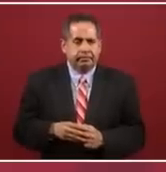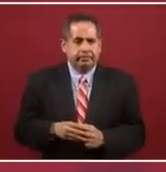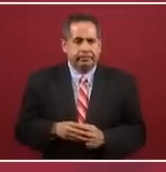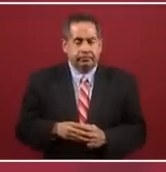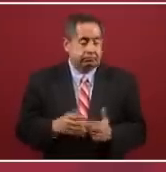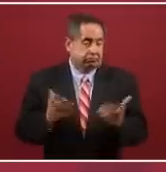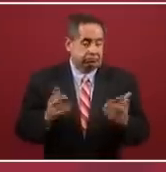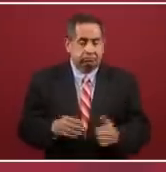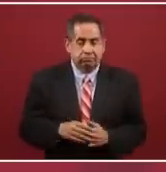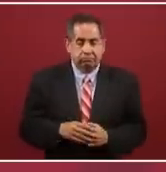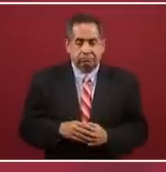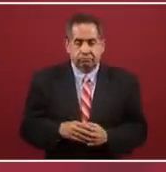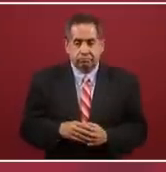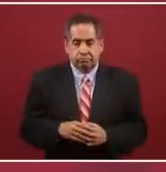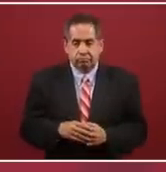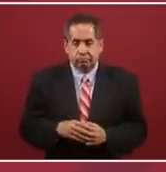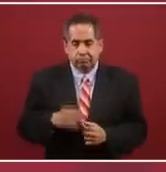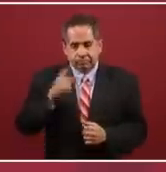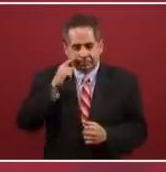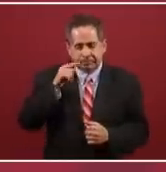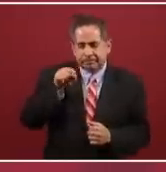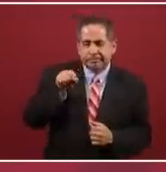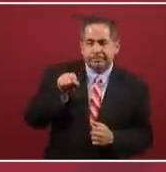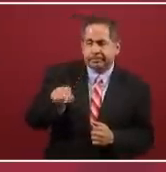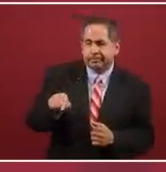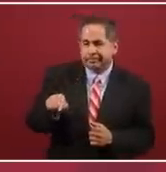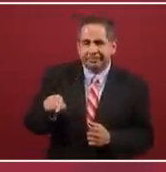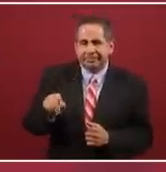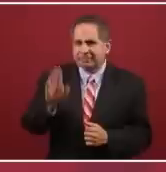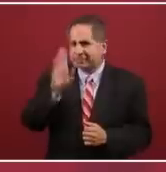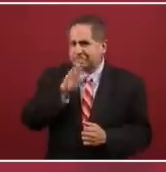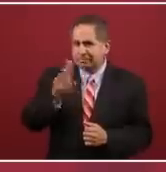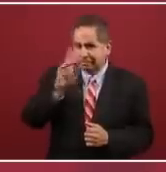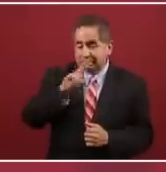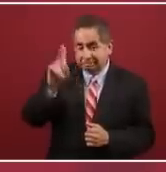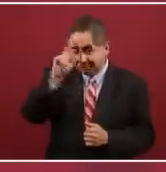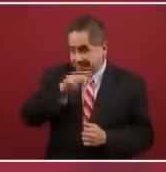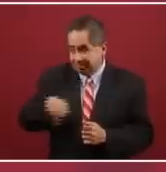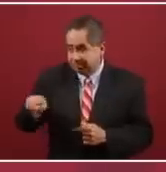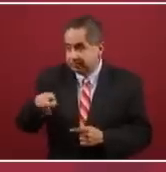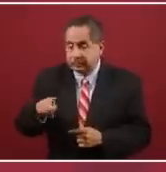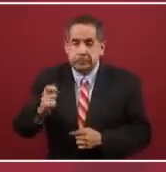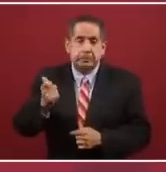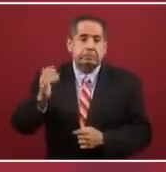ahora sí que a río revuelto, ganancia de